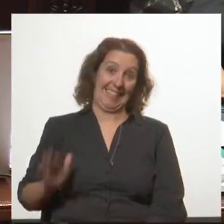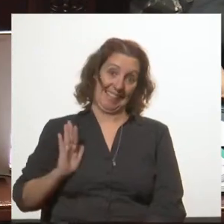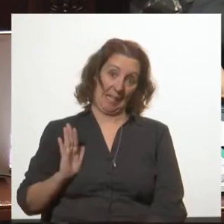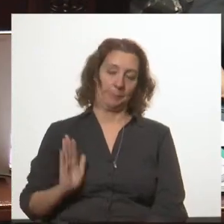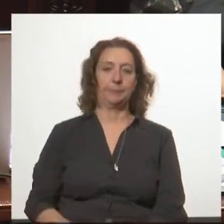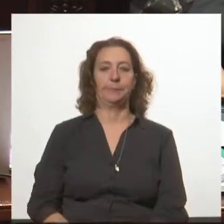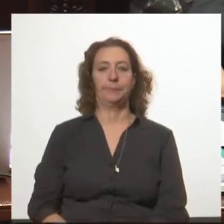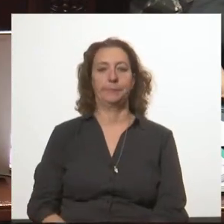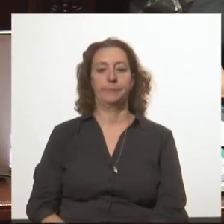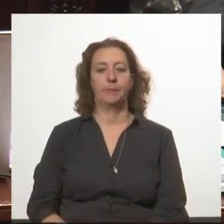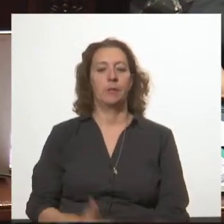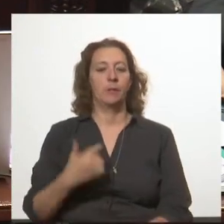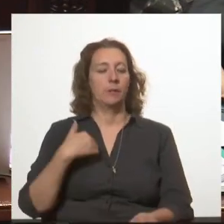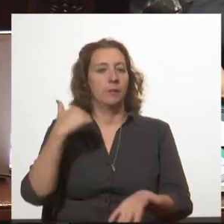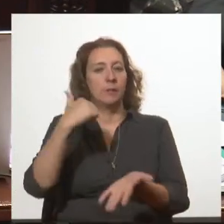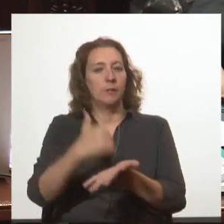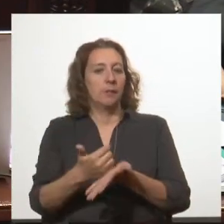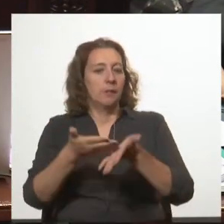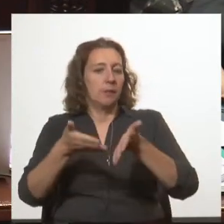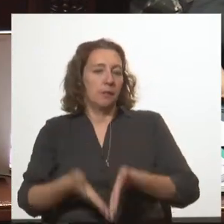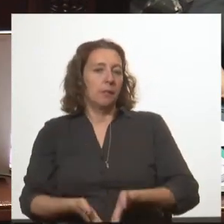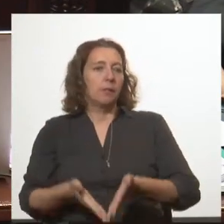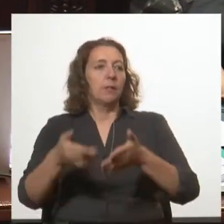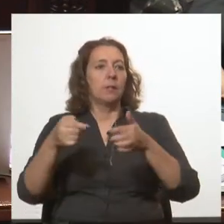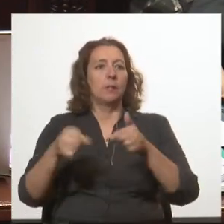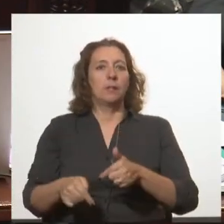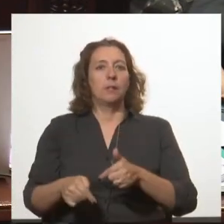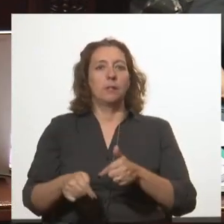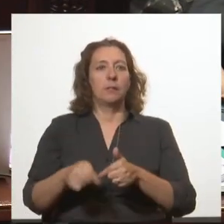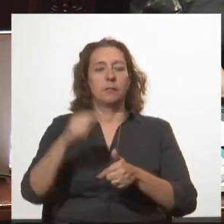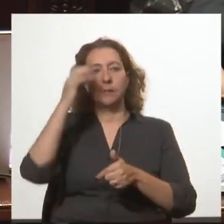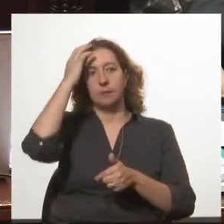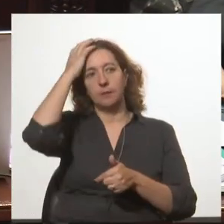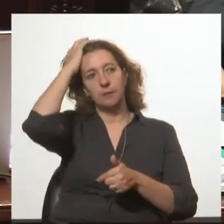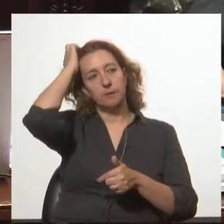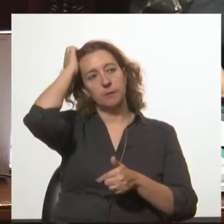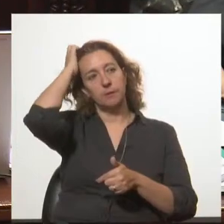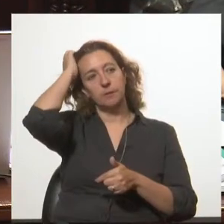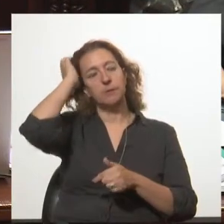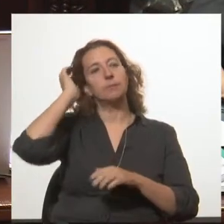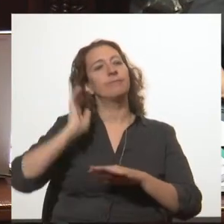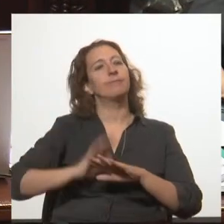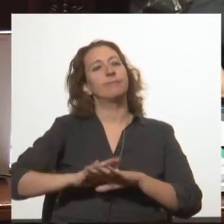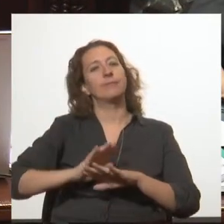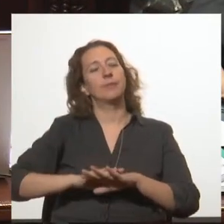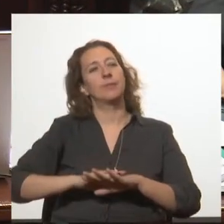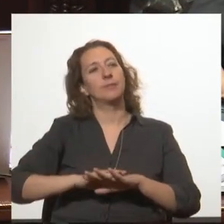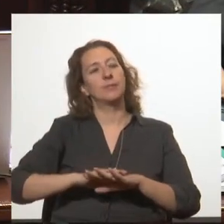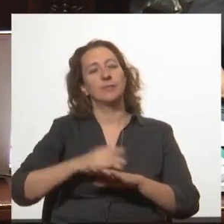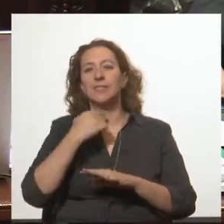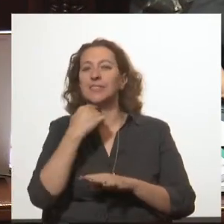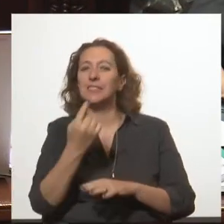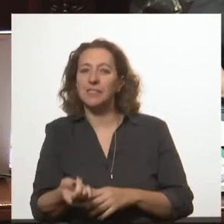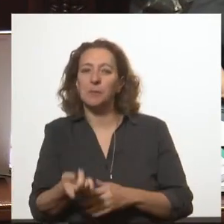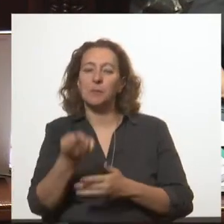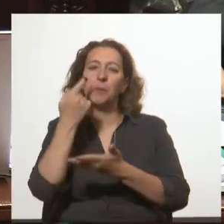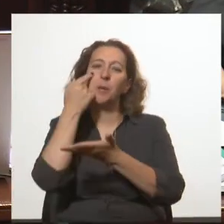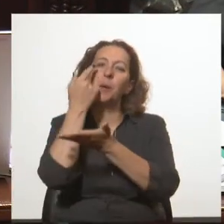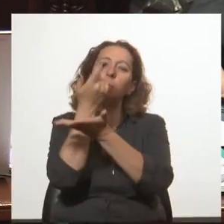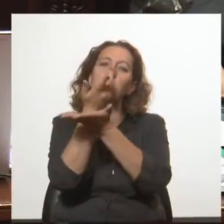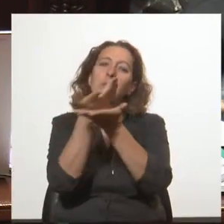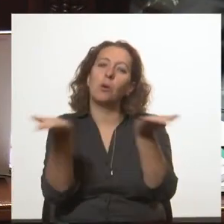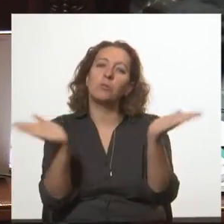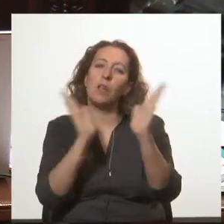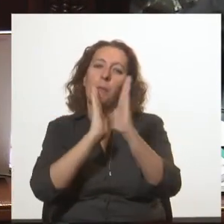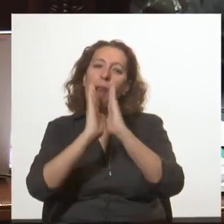estamos aquí hoy en una instancia que efectivamente sirve para brindarle al parlamento